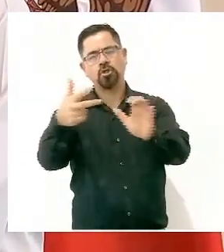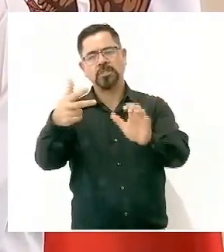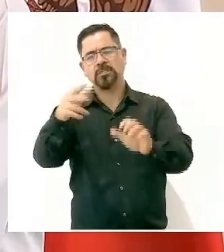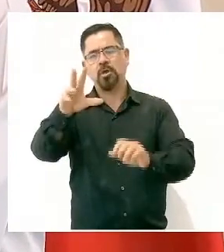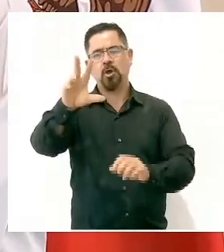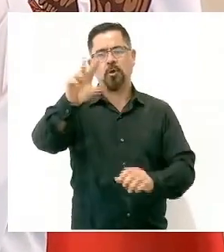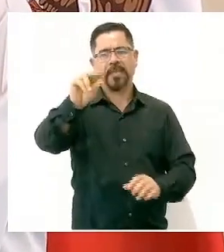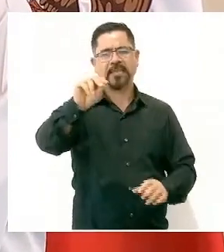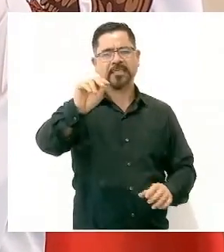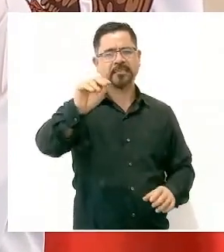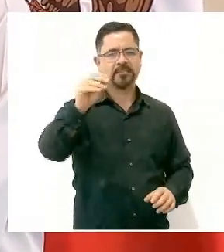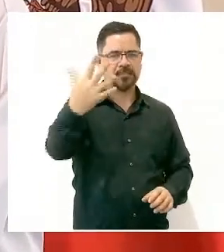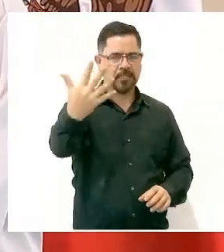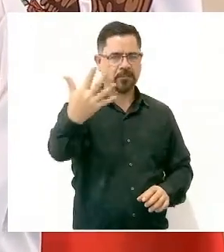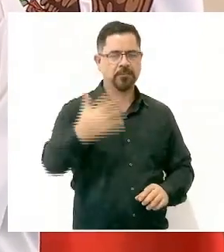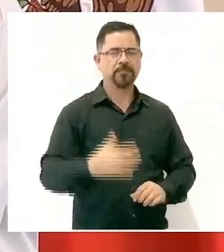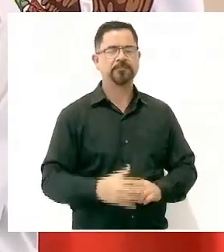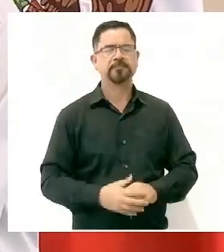1895,